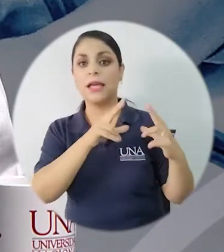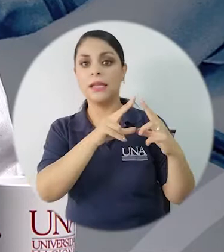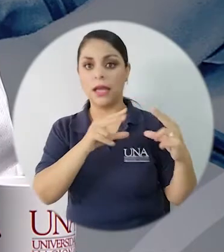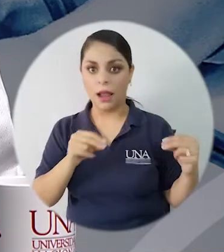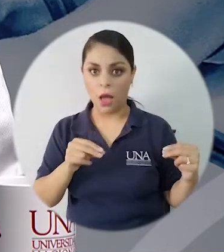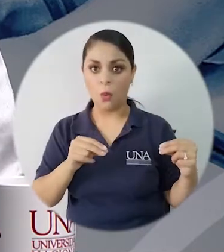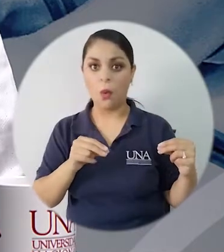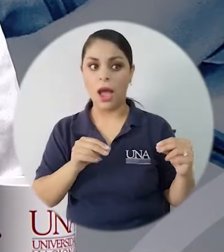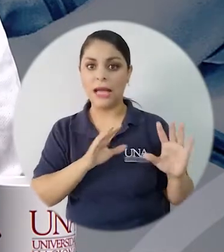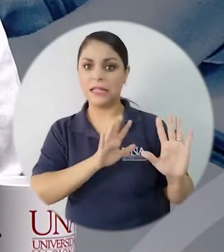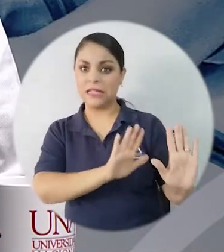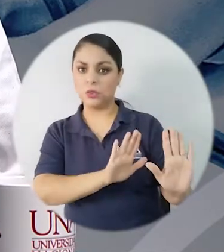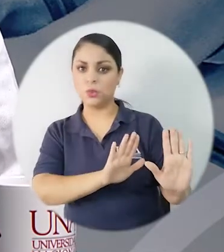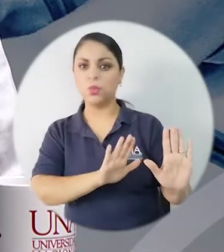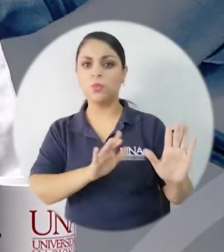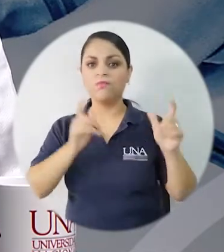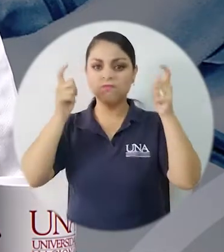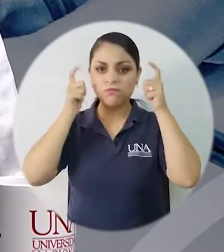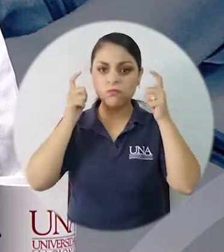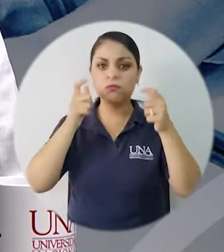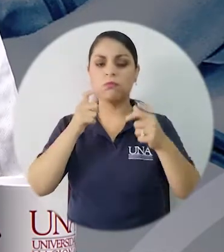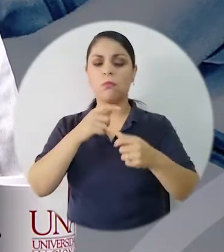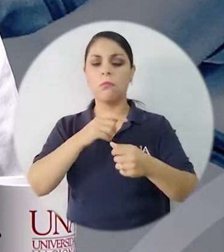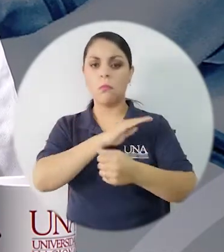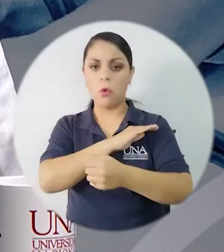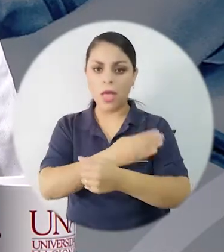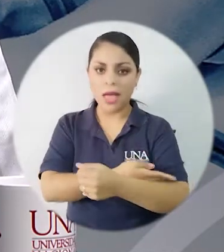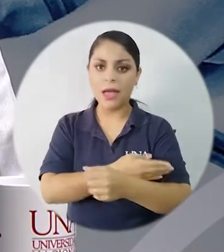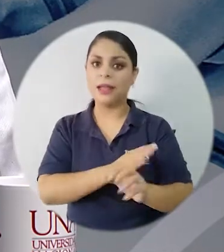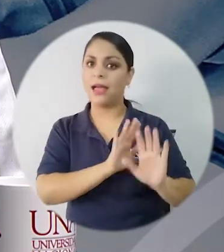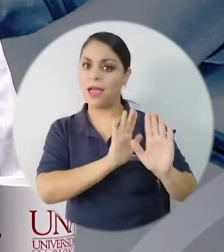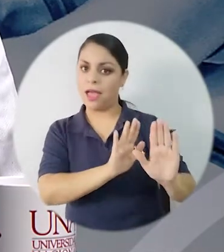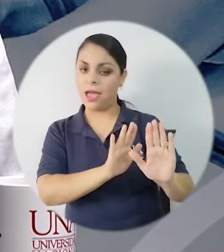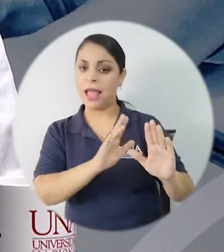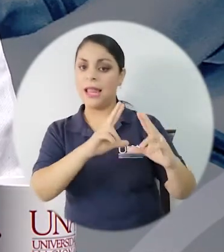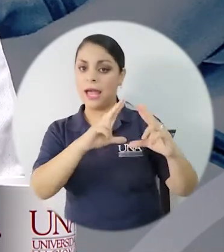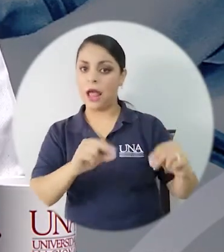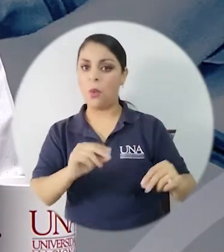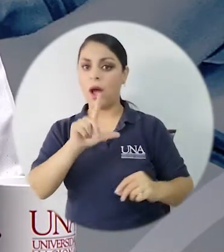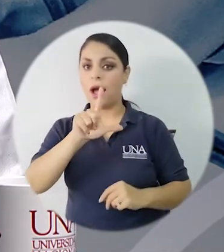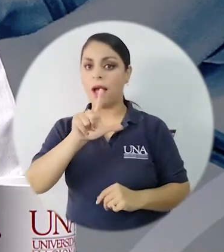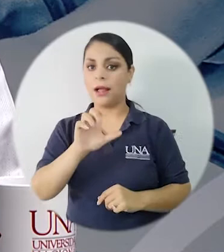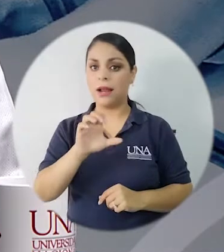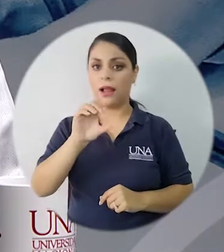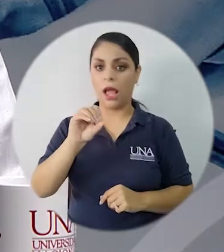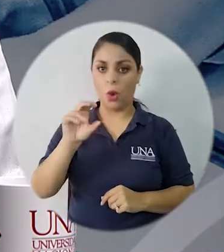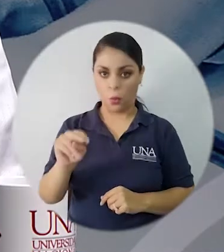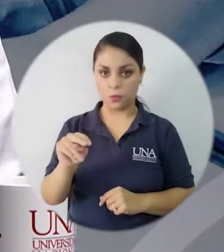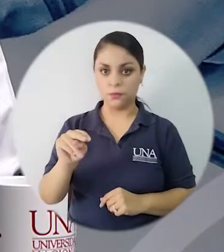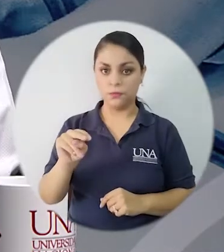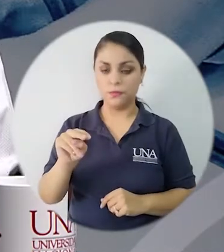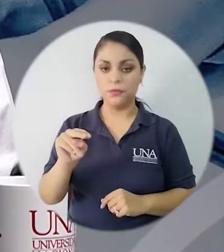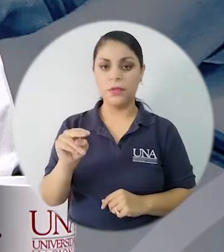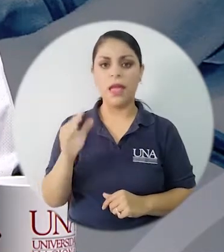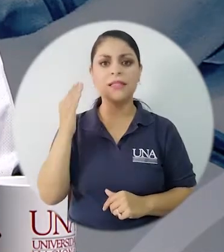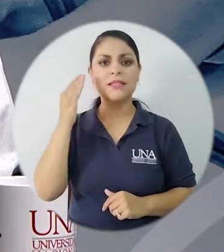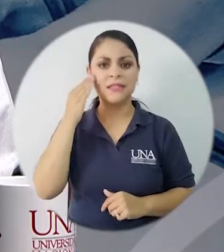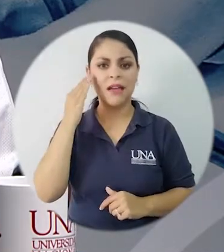de Nicaragua, de la intendencia, de lo que existía, el poder que existía, que residía en León.